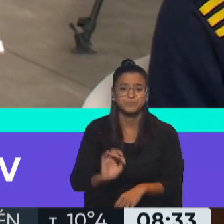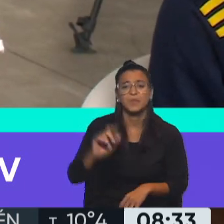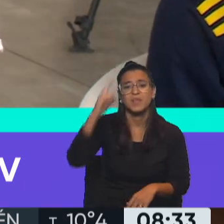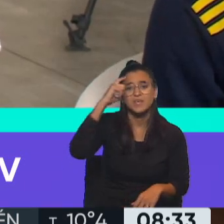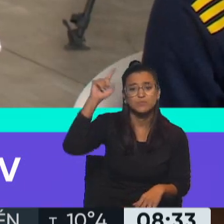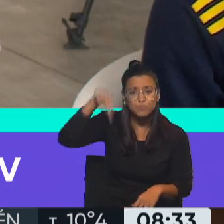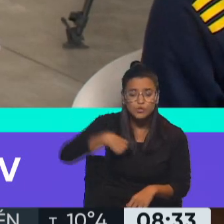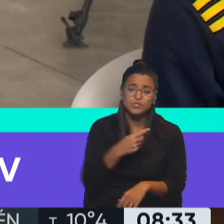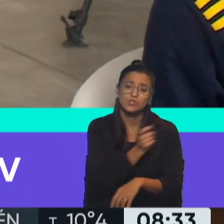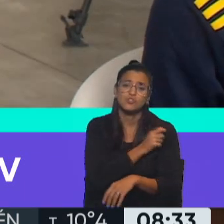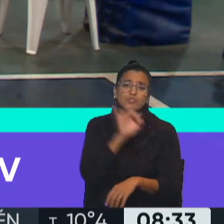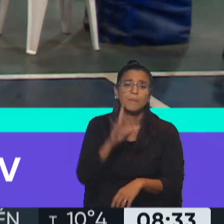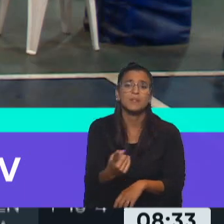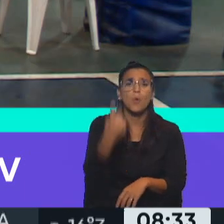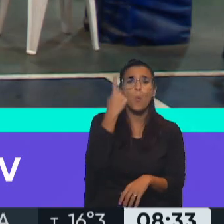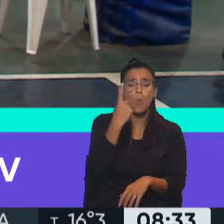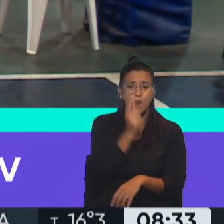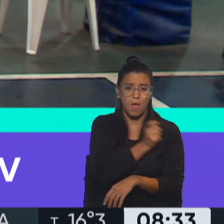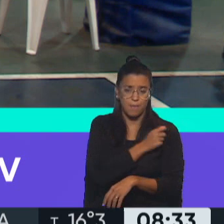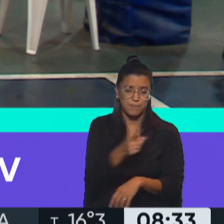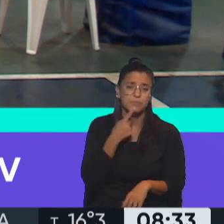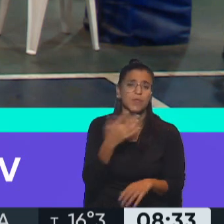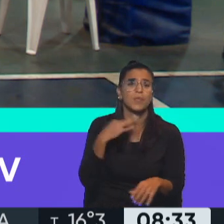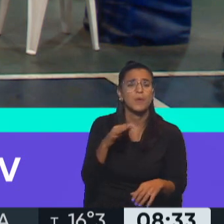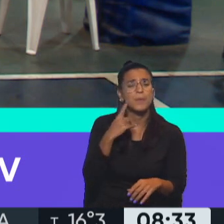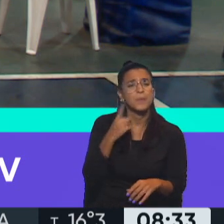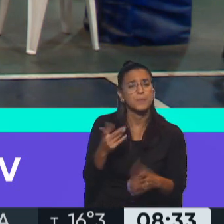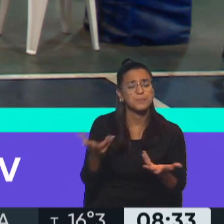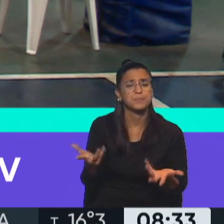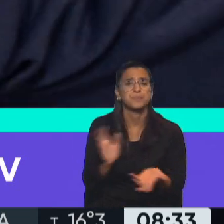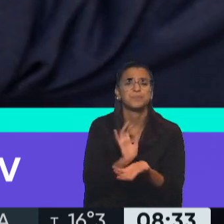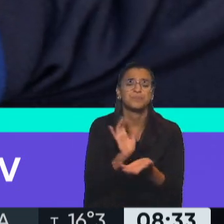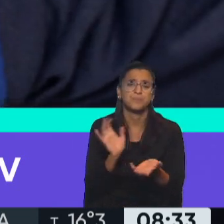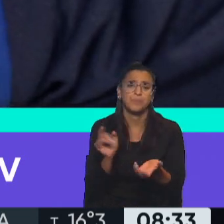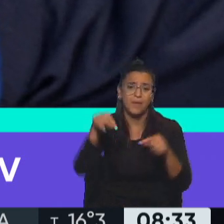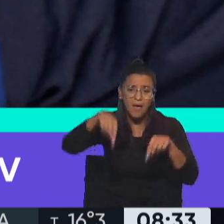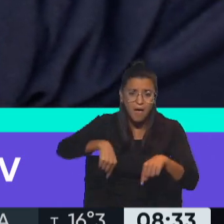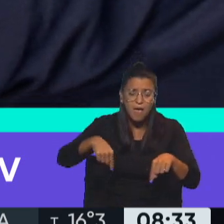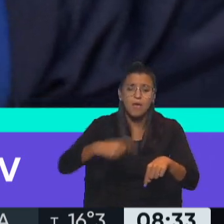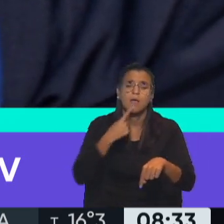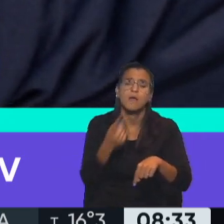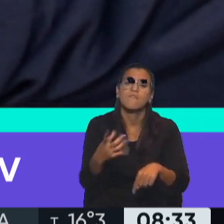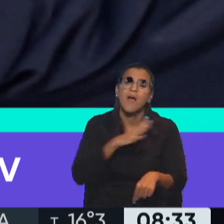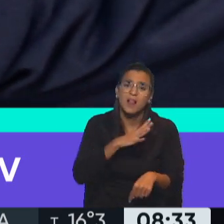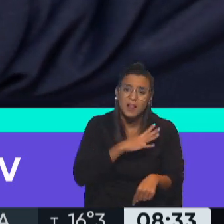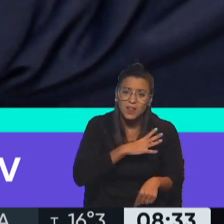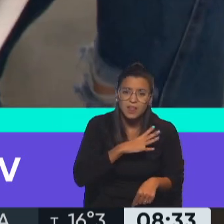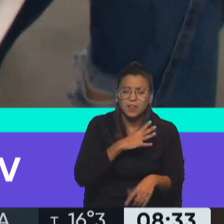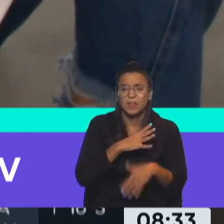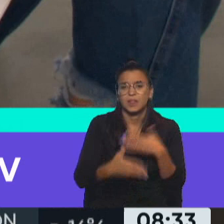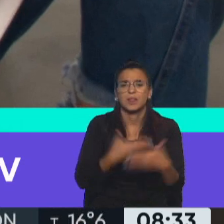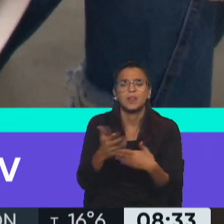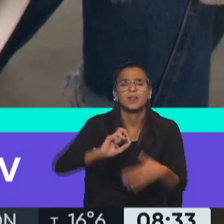10% adicional con una sola dosis. Y hay que reconocer que en el campo de la vacunación tenemos una asignatura pendiente que es avanzar